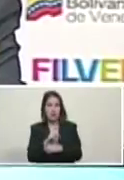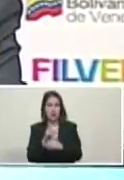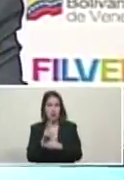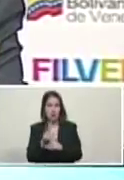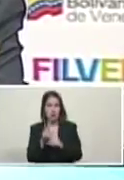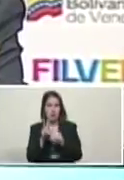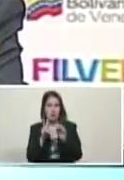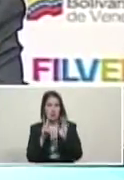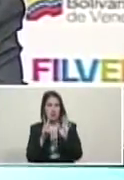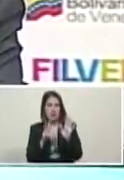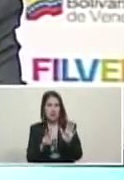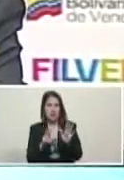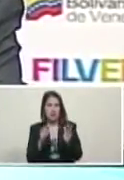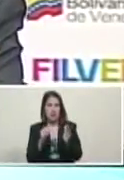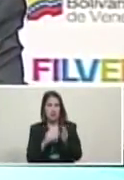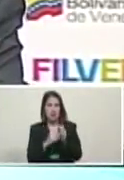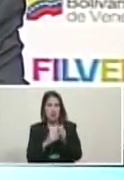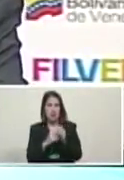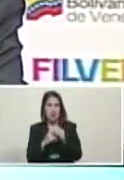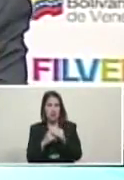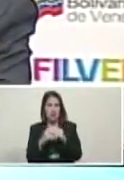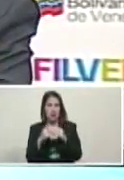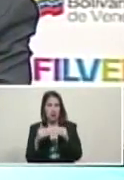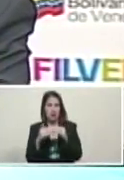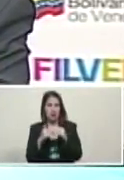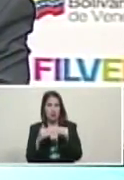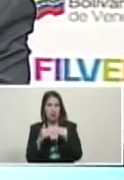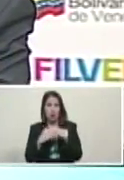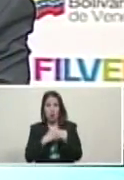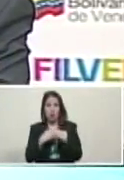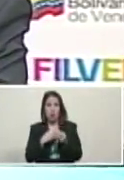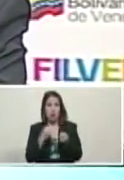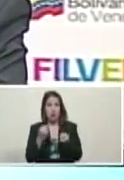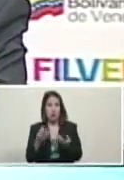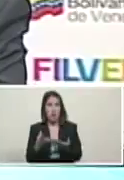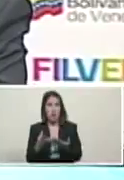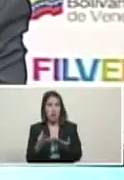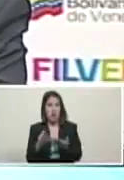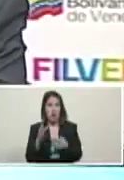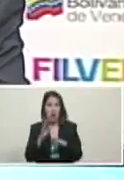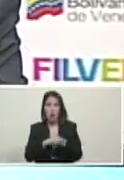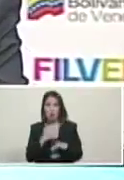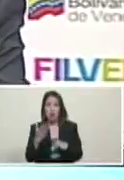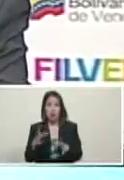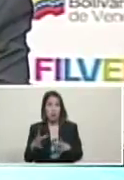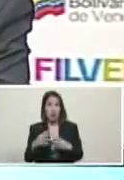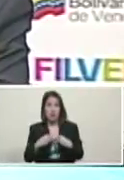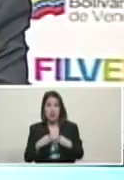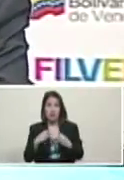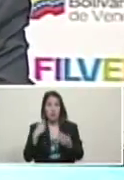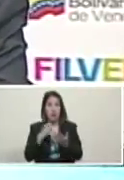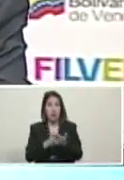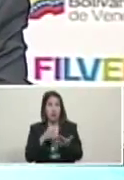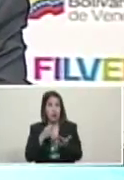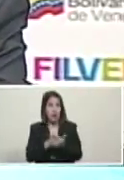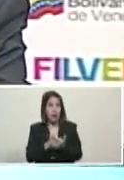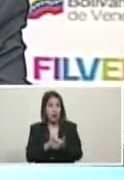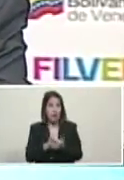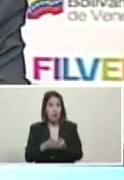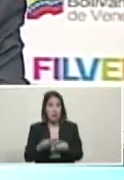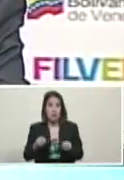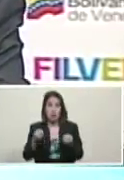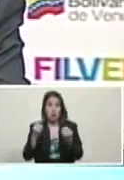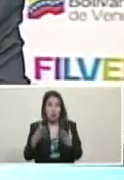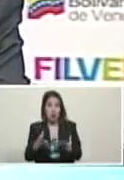dólares para fortalecer la biblioteca. No se los puedo dar, porque no lo aceptan para pagar. Se los voy a dar